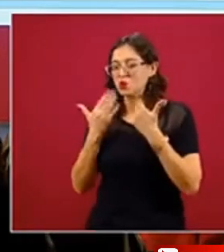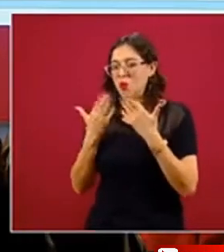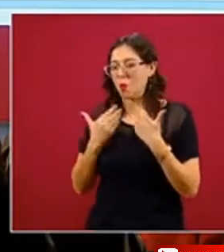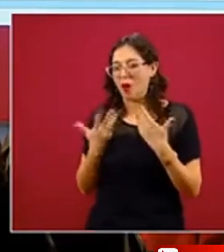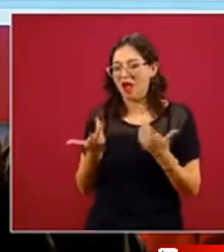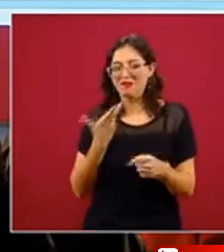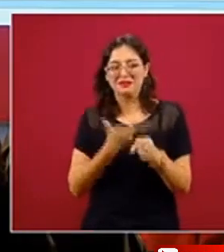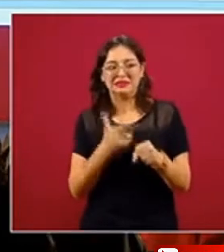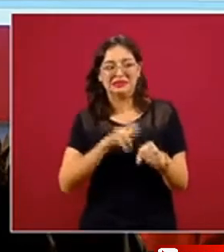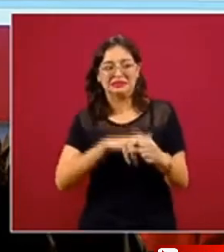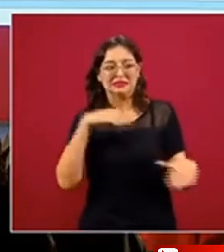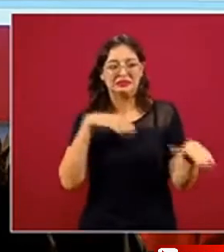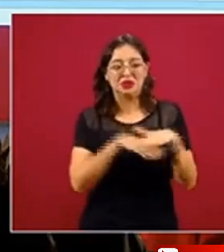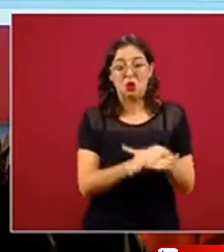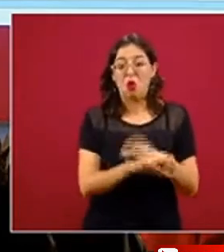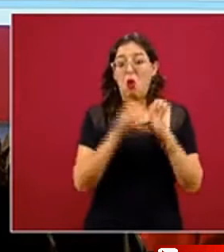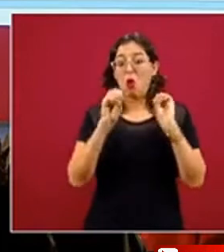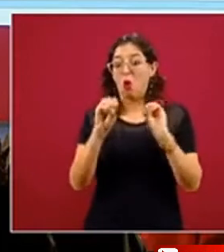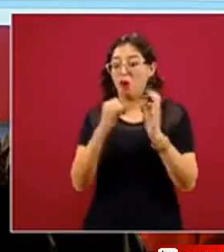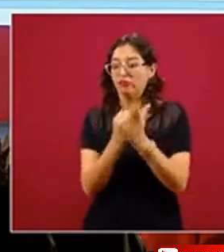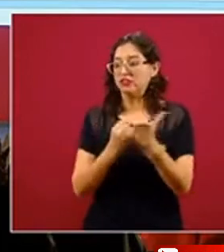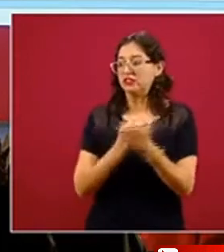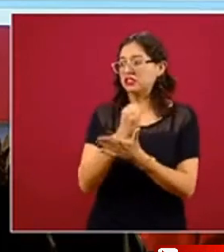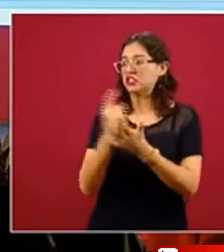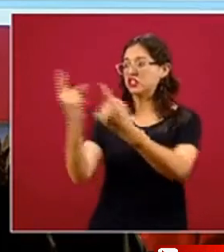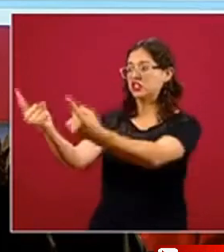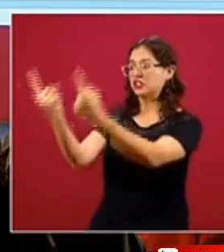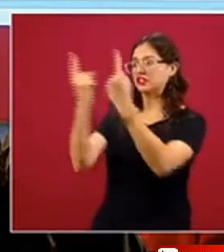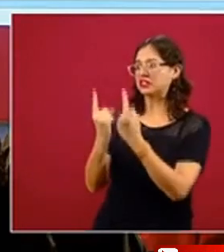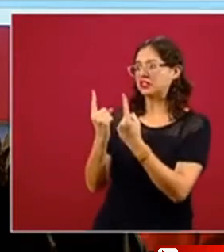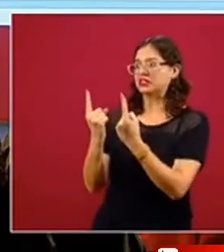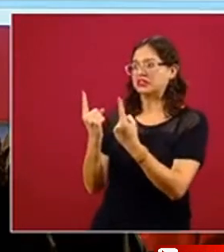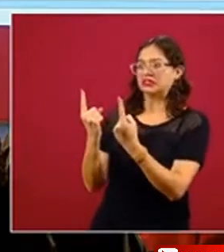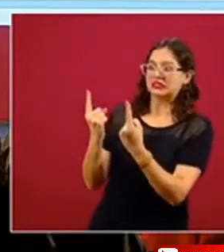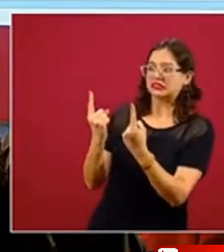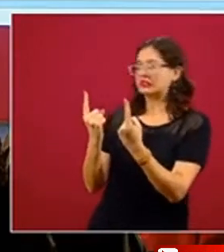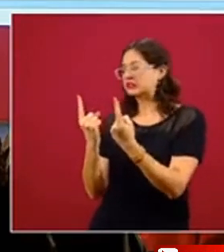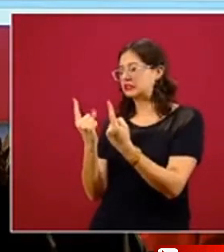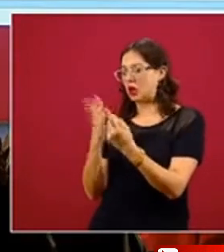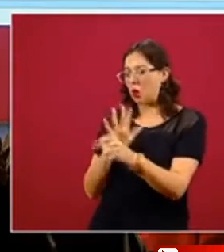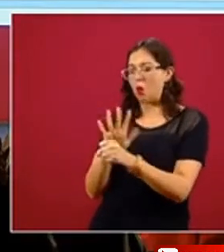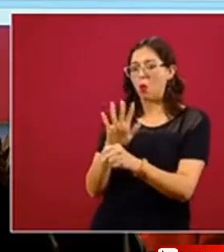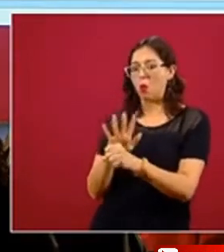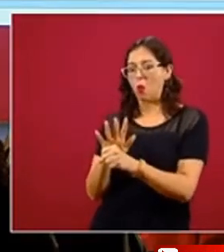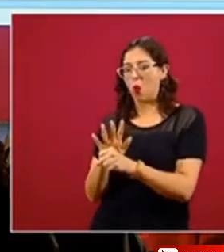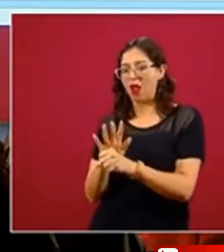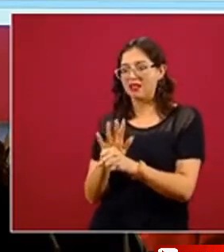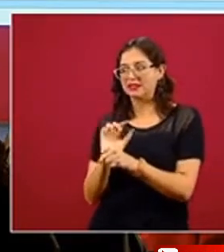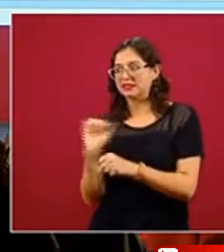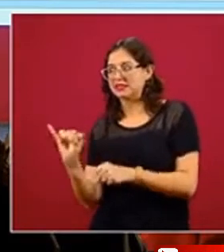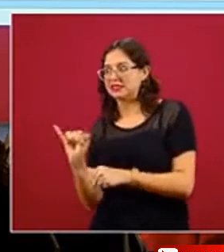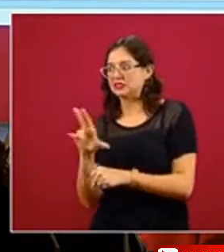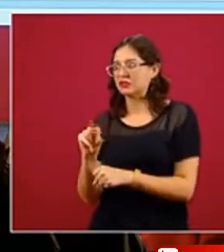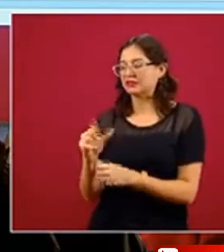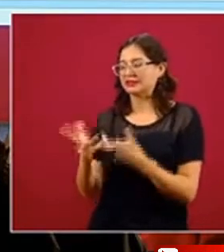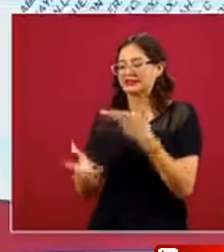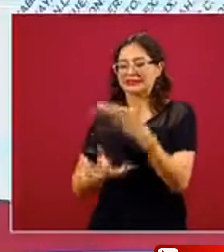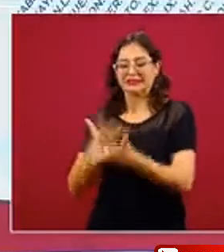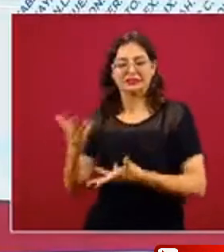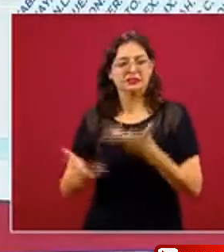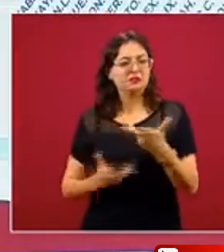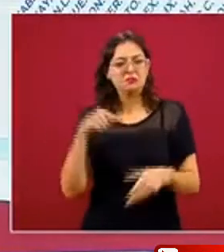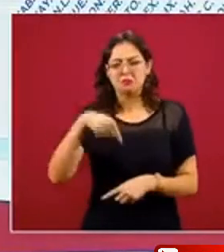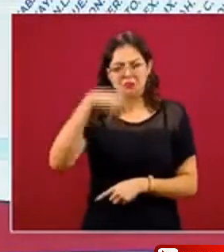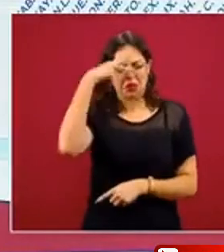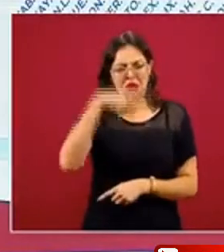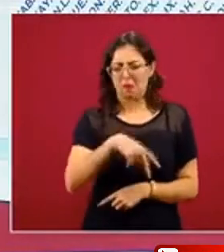decisiones, desde luego siempre muy trágicas, de tener que seleccionar quién recibe y quién no recibe. Eso no ha ocurrido